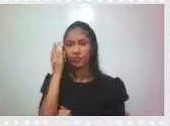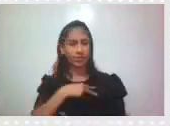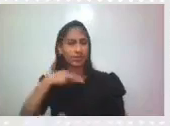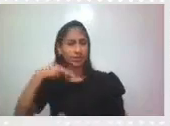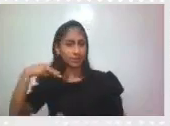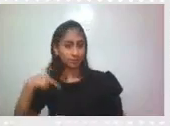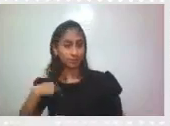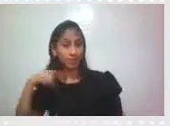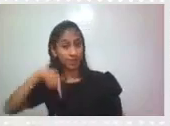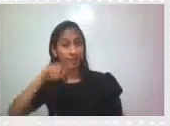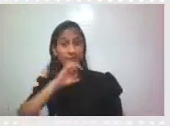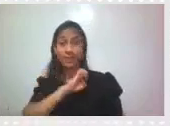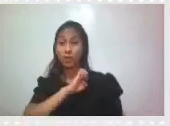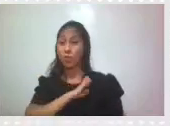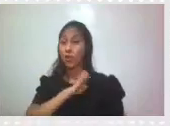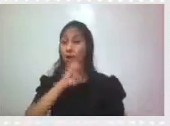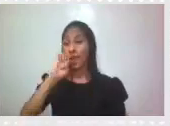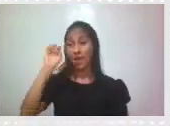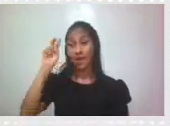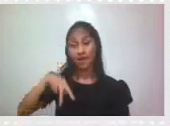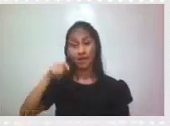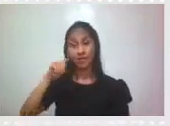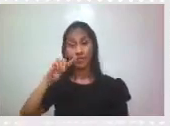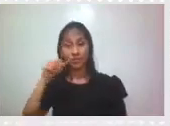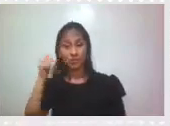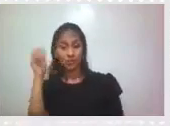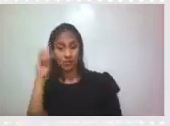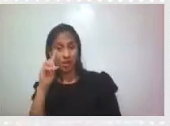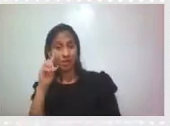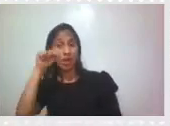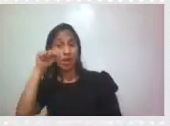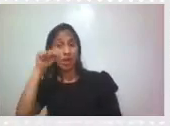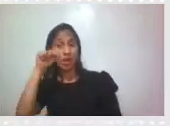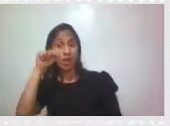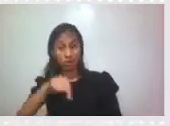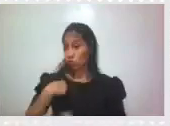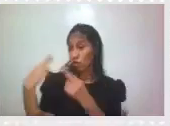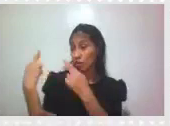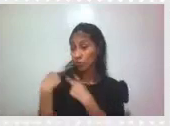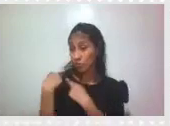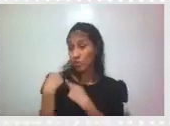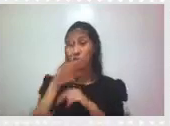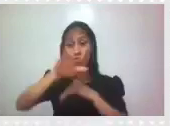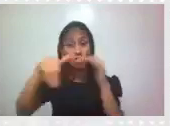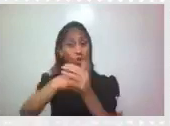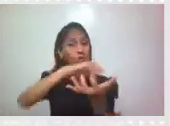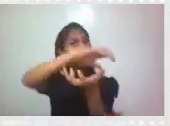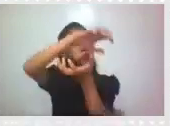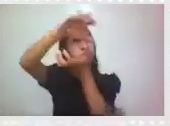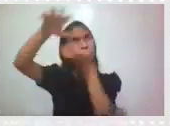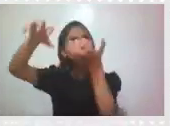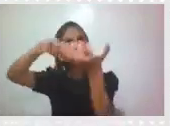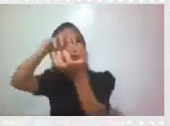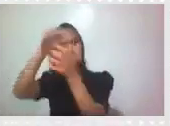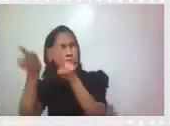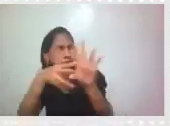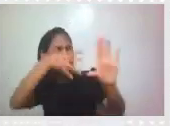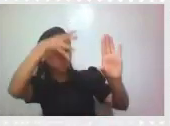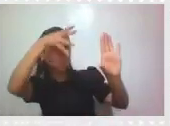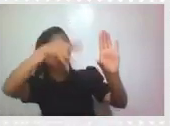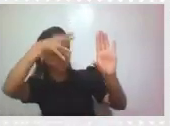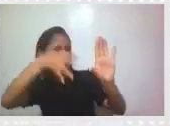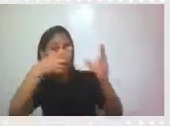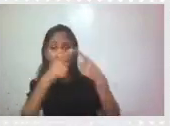como entidad evaluamos los estudios de impacto ambiental, pero estos son elaborados por otros profesionales que integran las consultoras